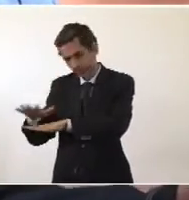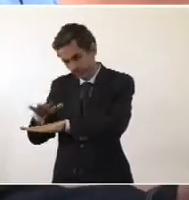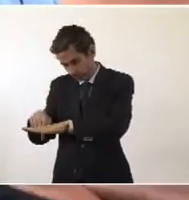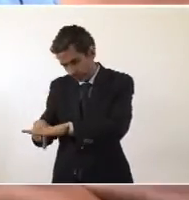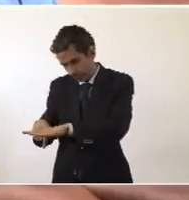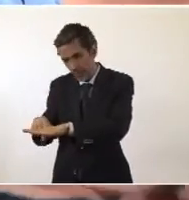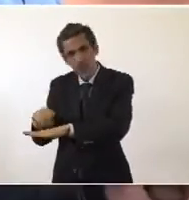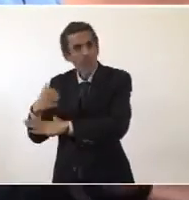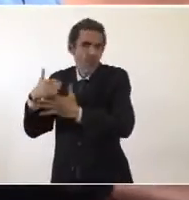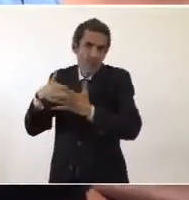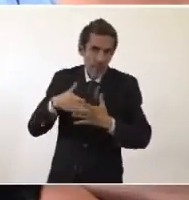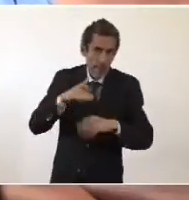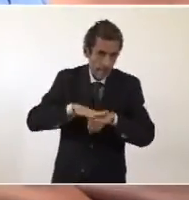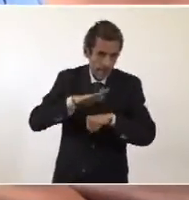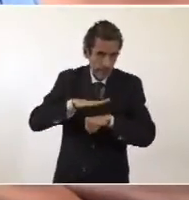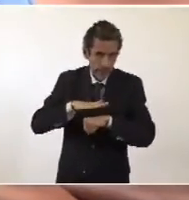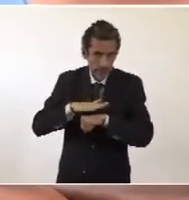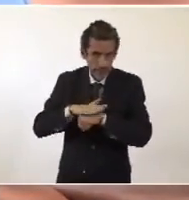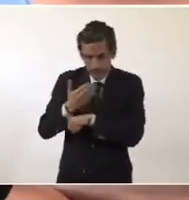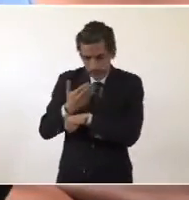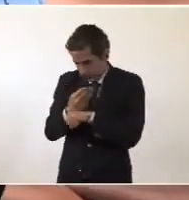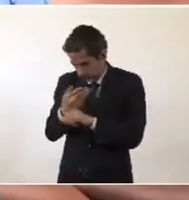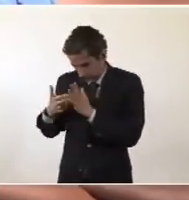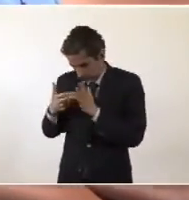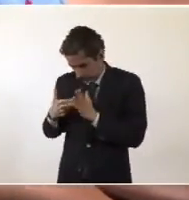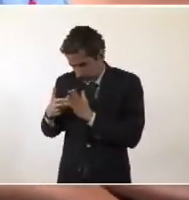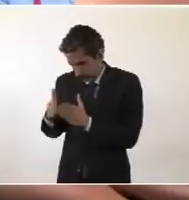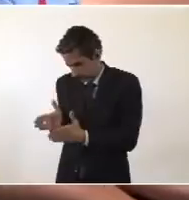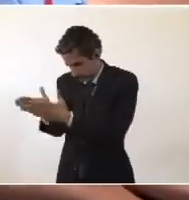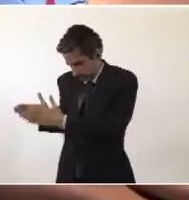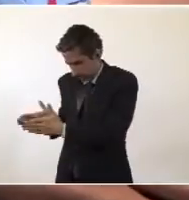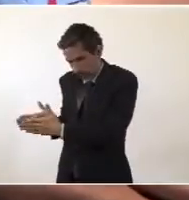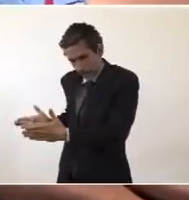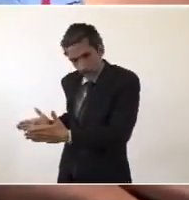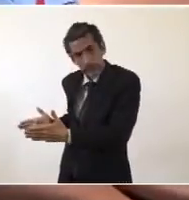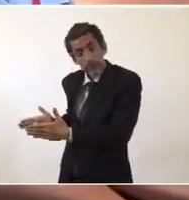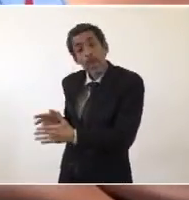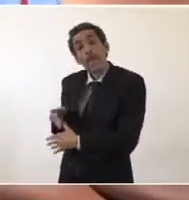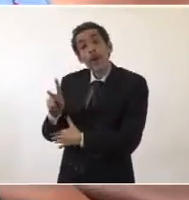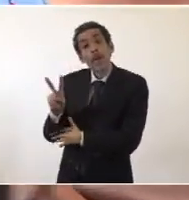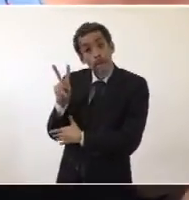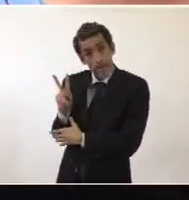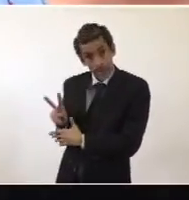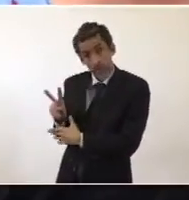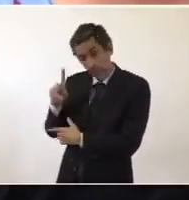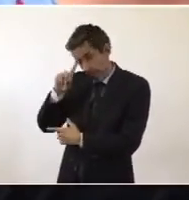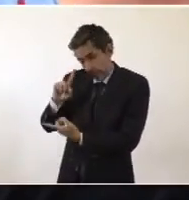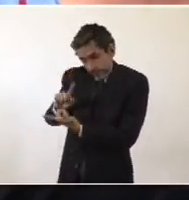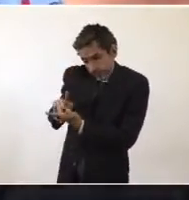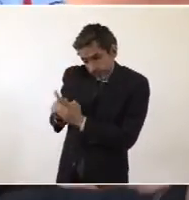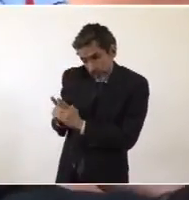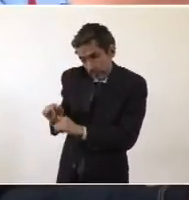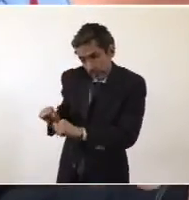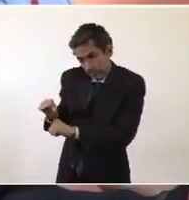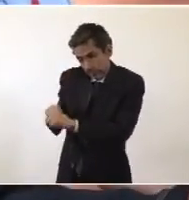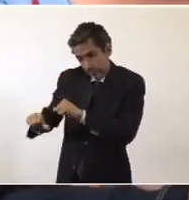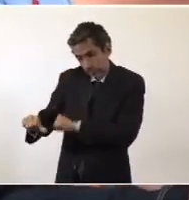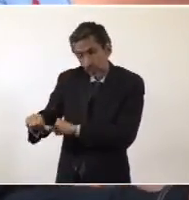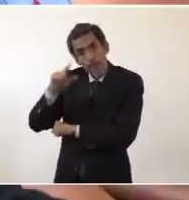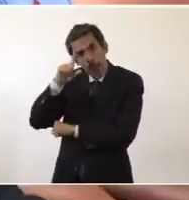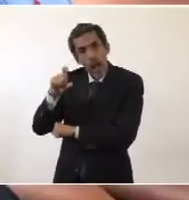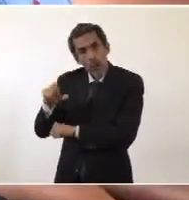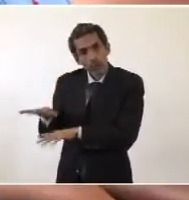una más grande. El viernes fue el día en que se hizo la maniobra para que hubiera en las